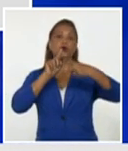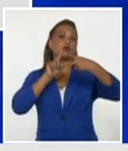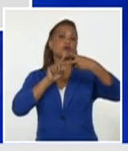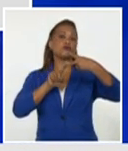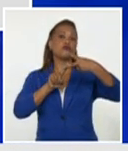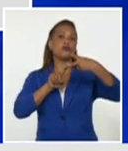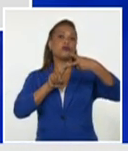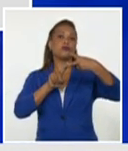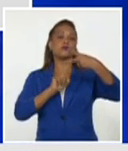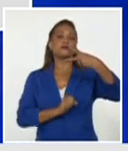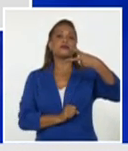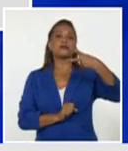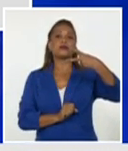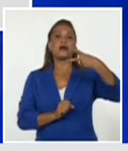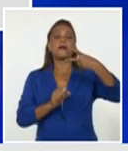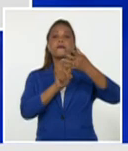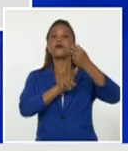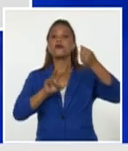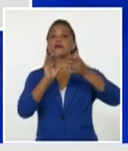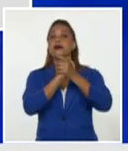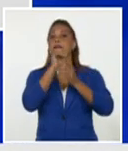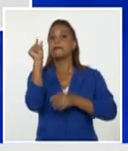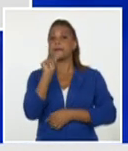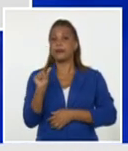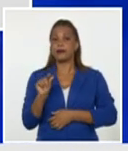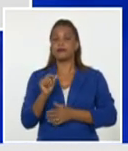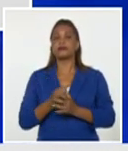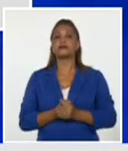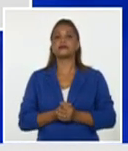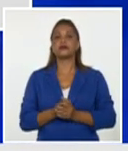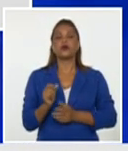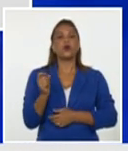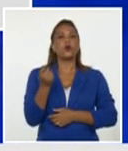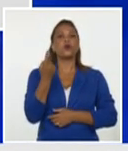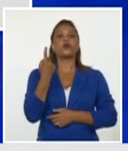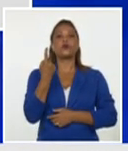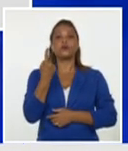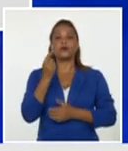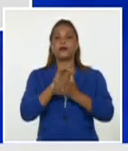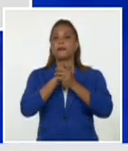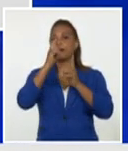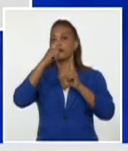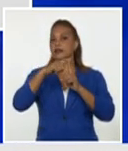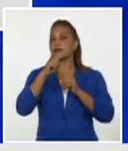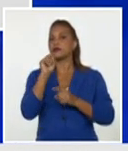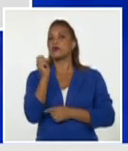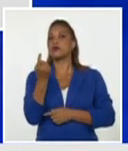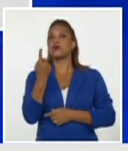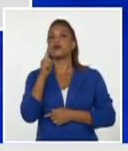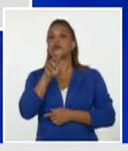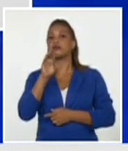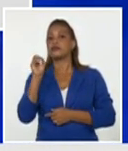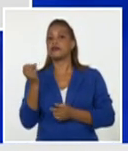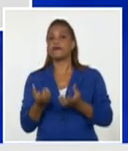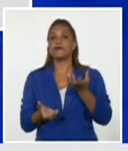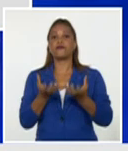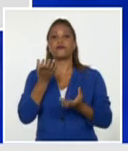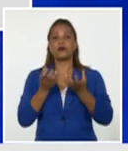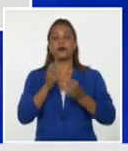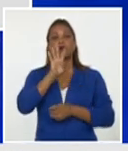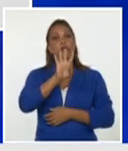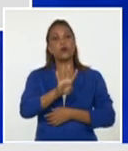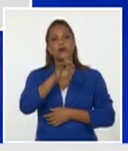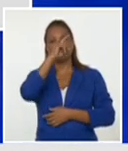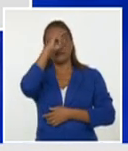la provincia de Mayabeque, 1 de Matanzas, 1 de Cienfuegos, 4 de Santi